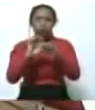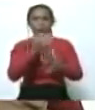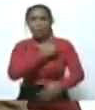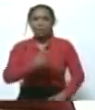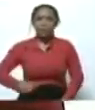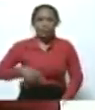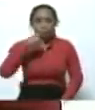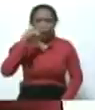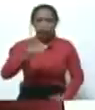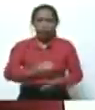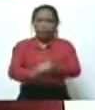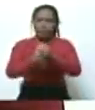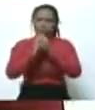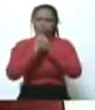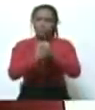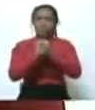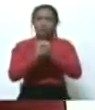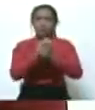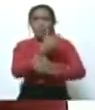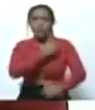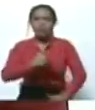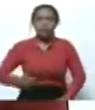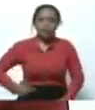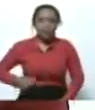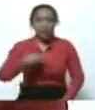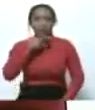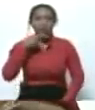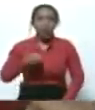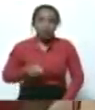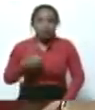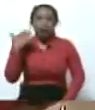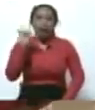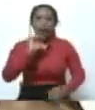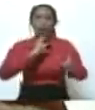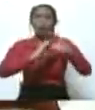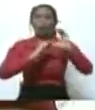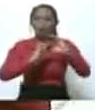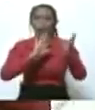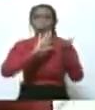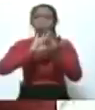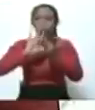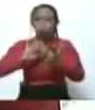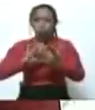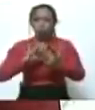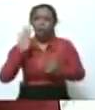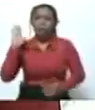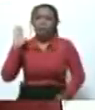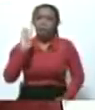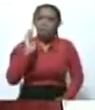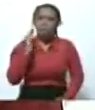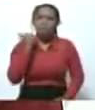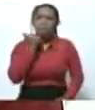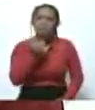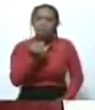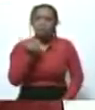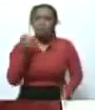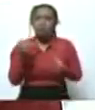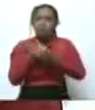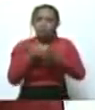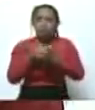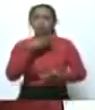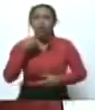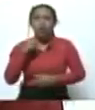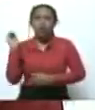Nicolás Maduro es amigo del presidente Putin, tienen comunicación constante. Recientemente vino una nueva delegación de Rusia